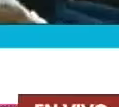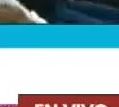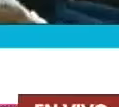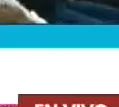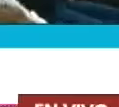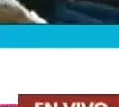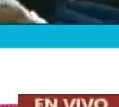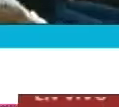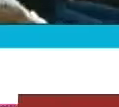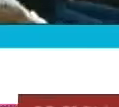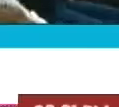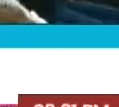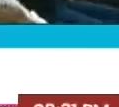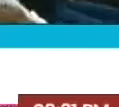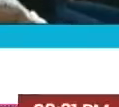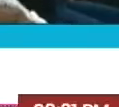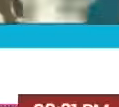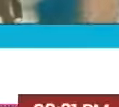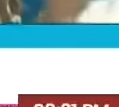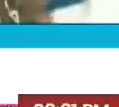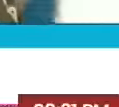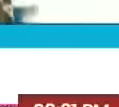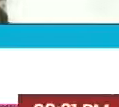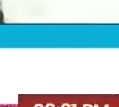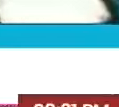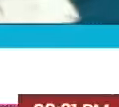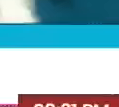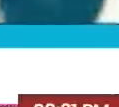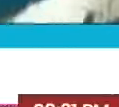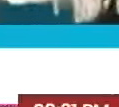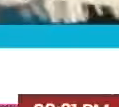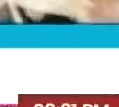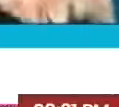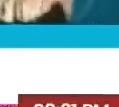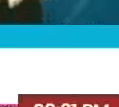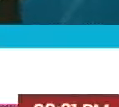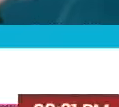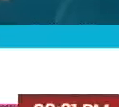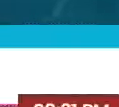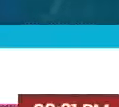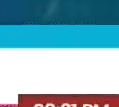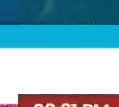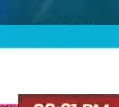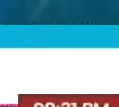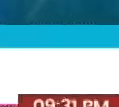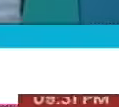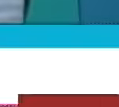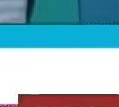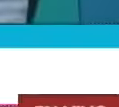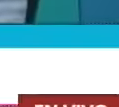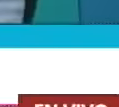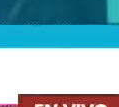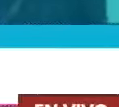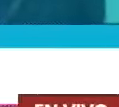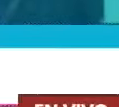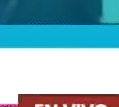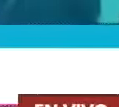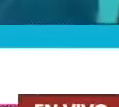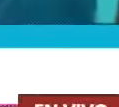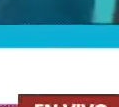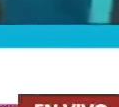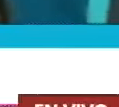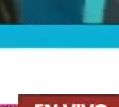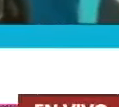con respeto la gran banda tricolor, son ocho estrellas de historia,